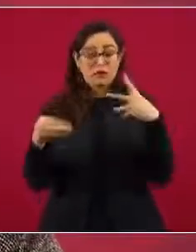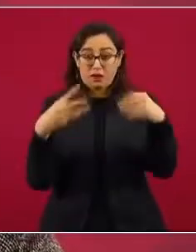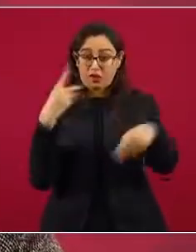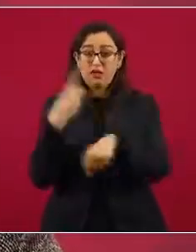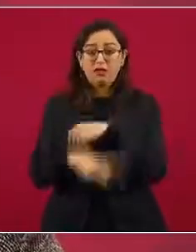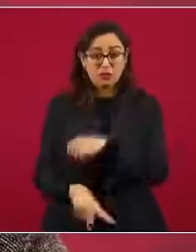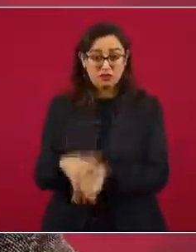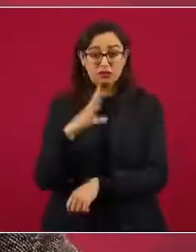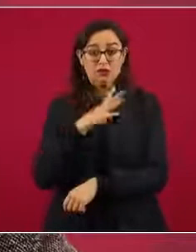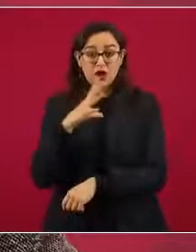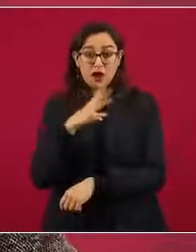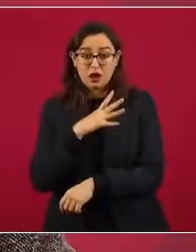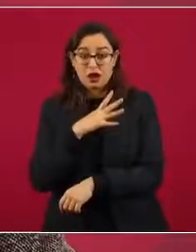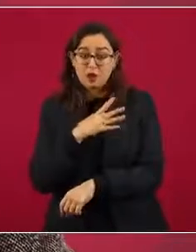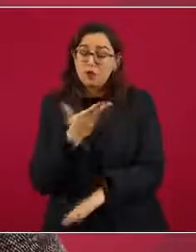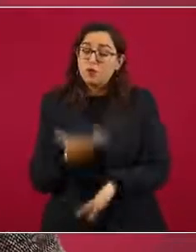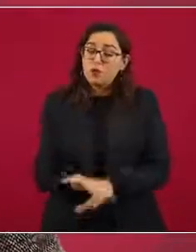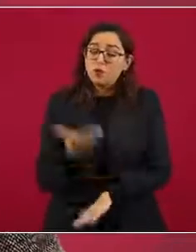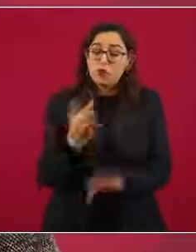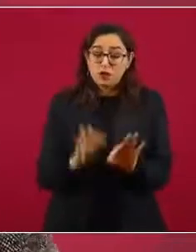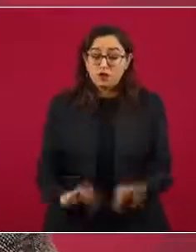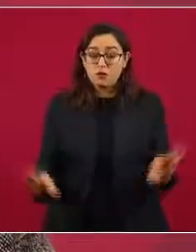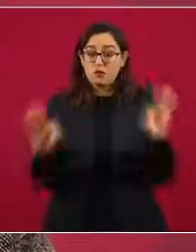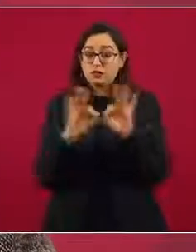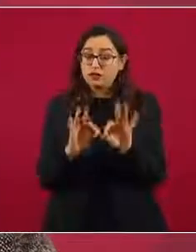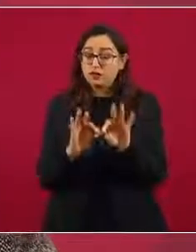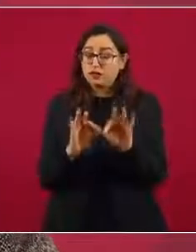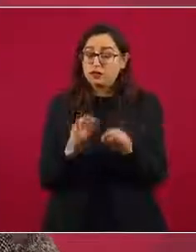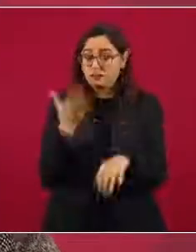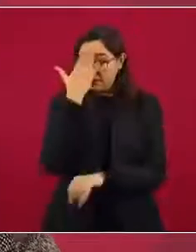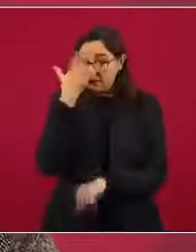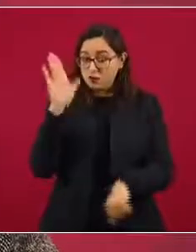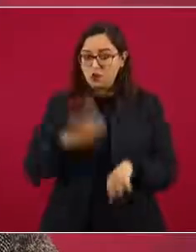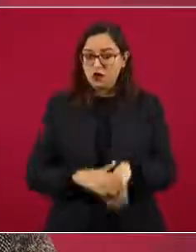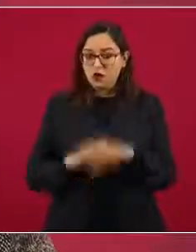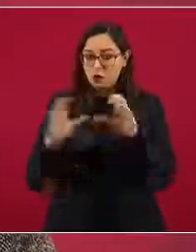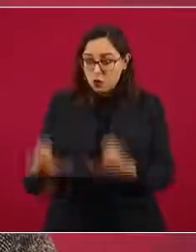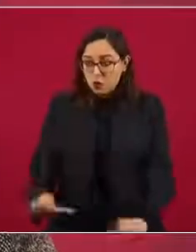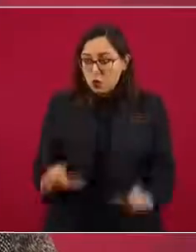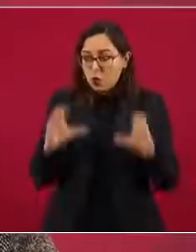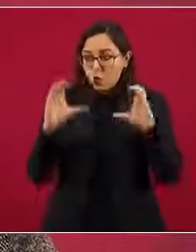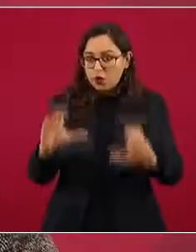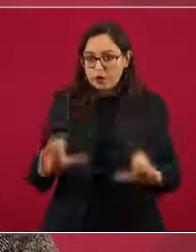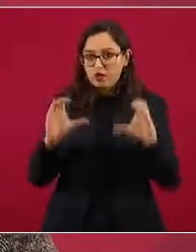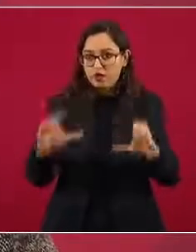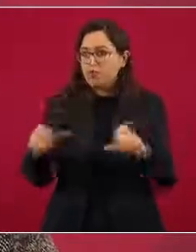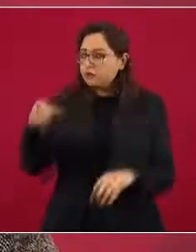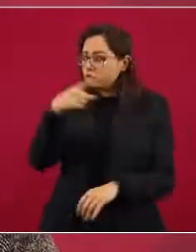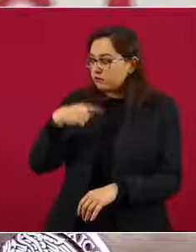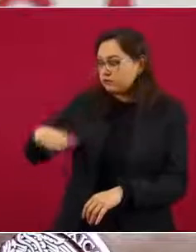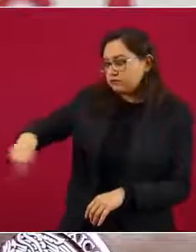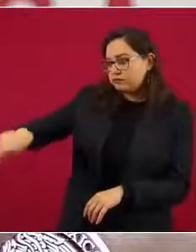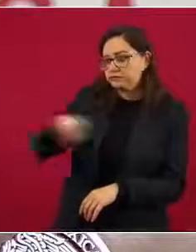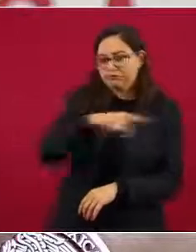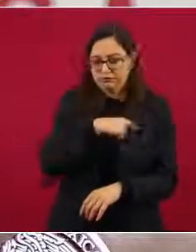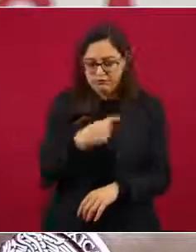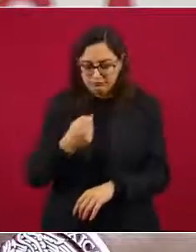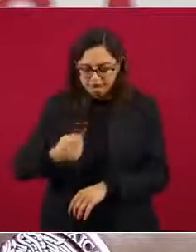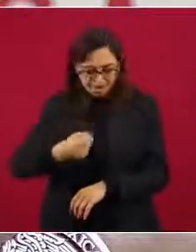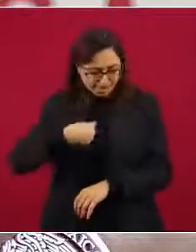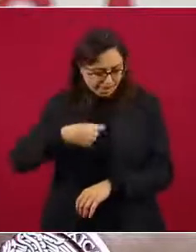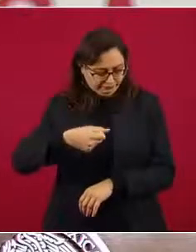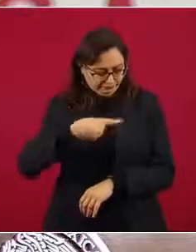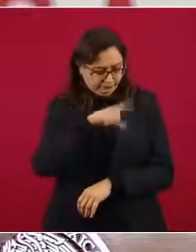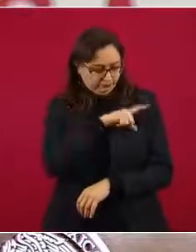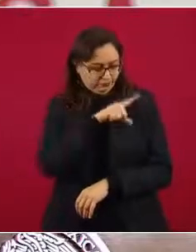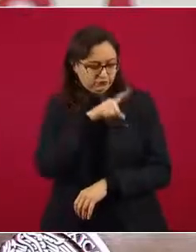más eficaz es cuidarnos nosotros mismos. La solidaridad está siempre del lado de las causas